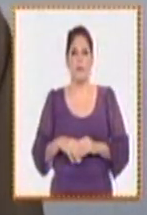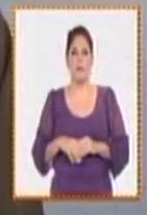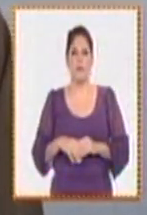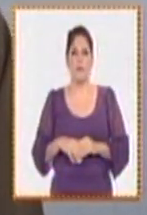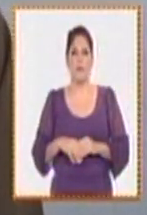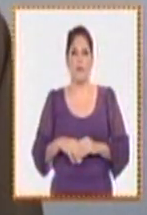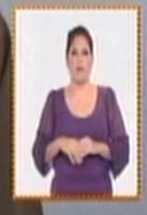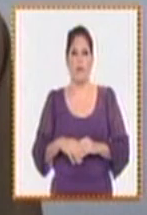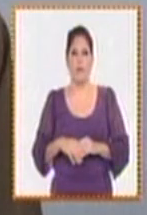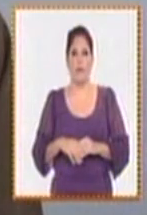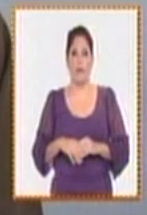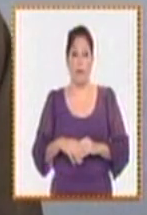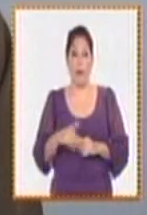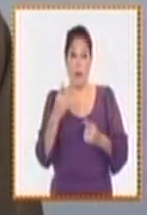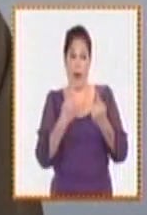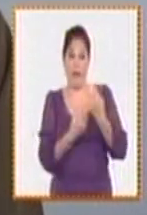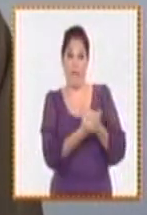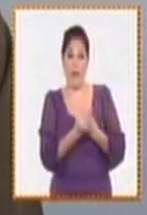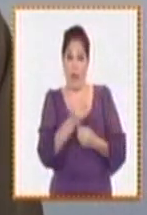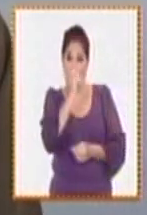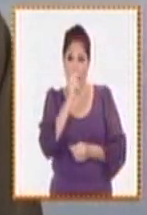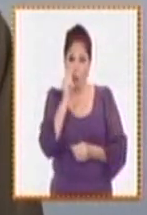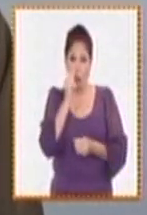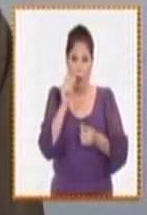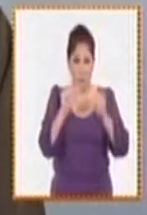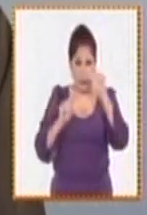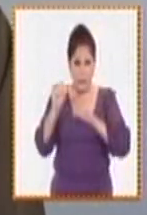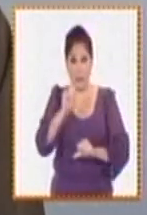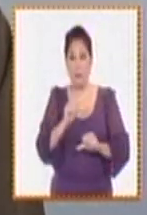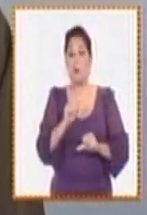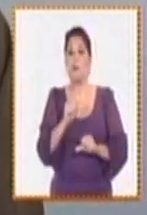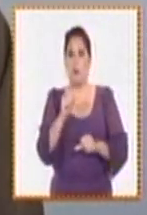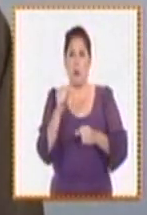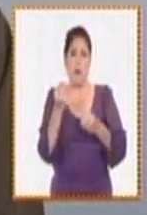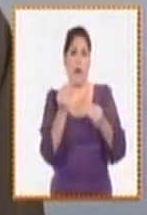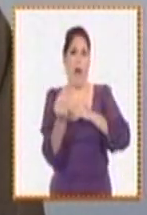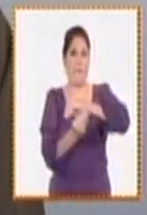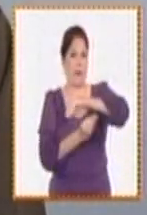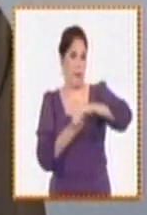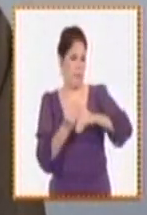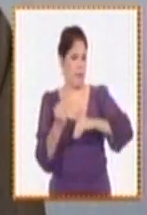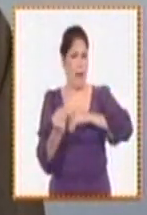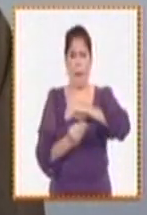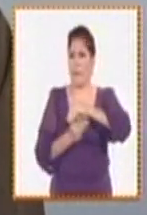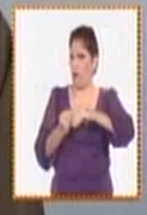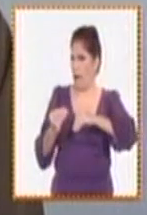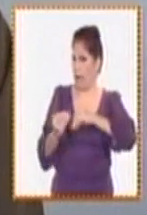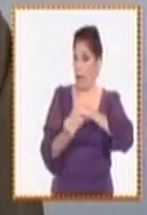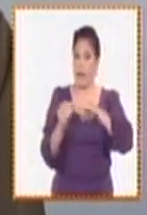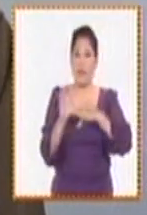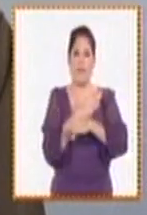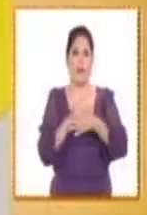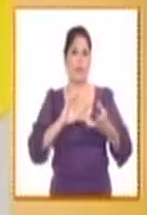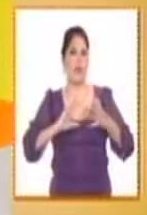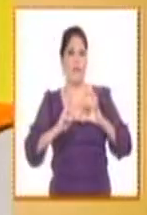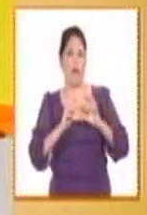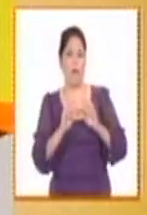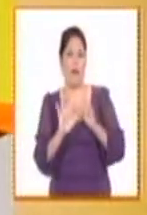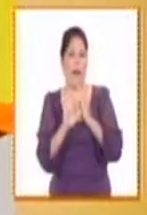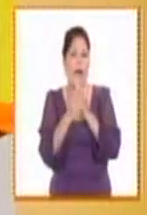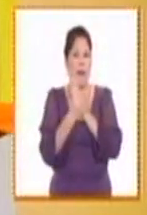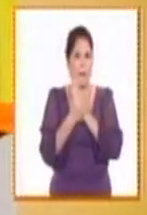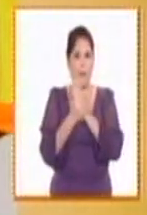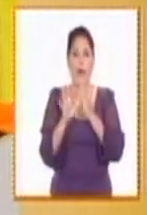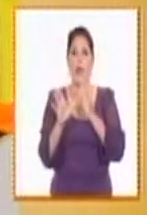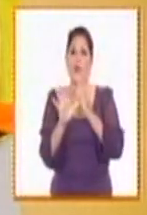introducción de los cannabinoides sintéticos al territorio nacional constituye un reto para los órganos de enfrentamiento, a partir de las diversas formas de enmascaramiento que utiliza